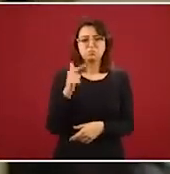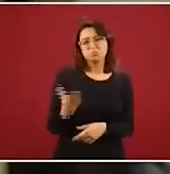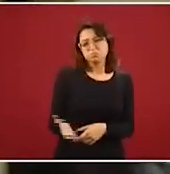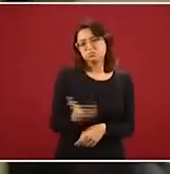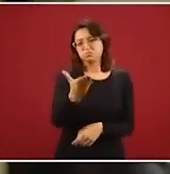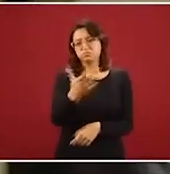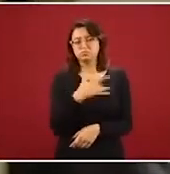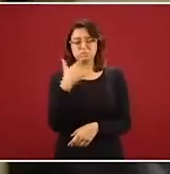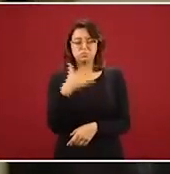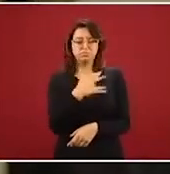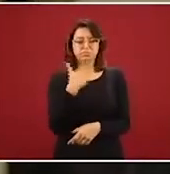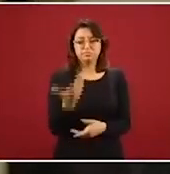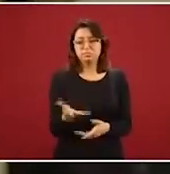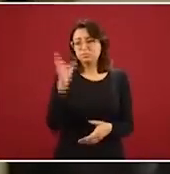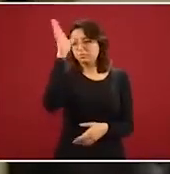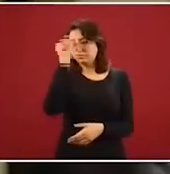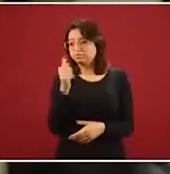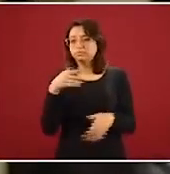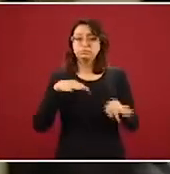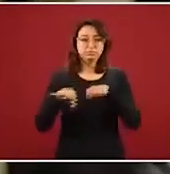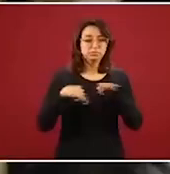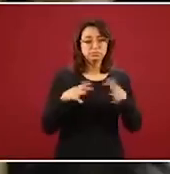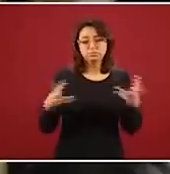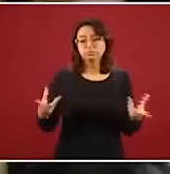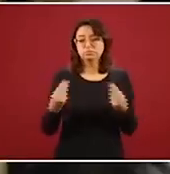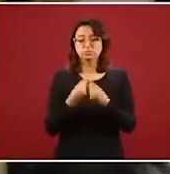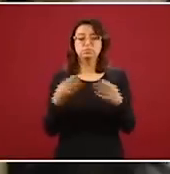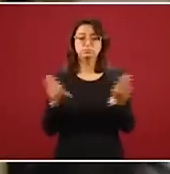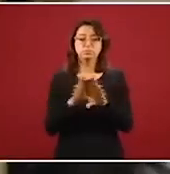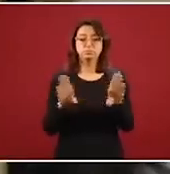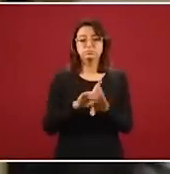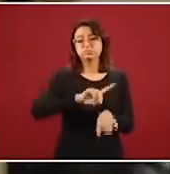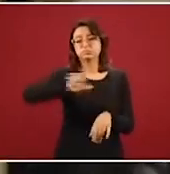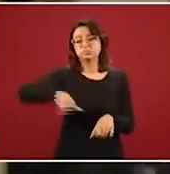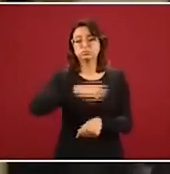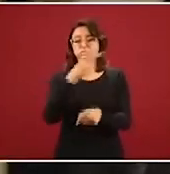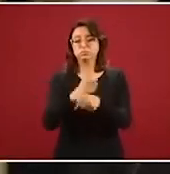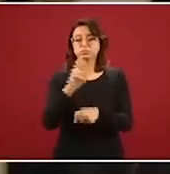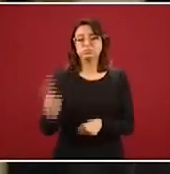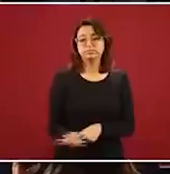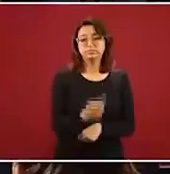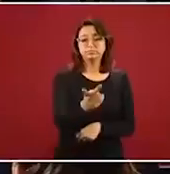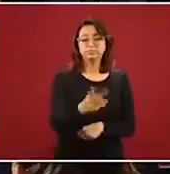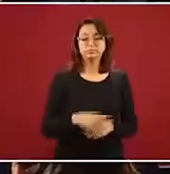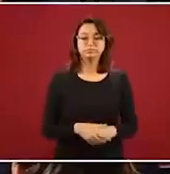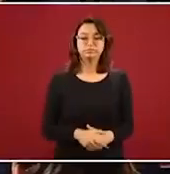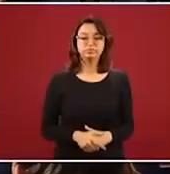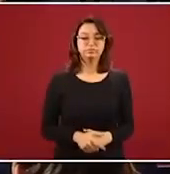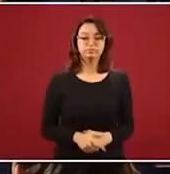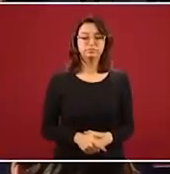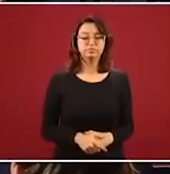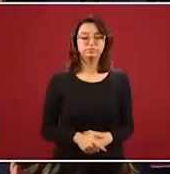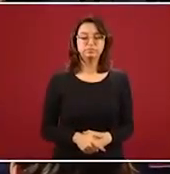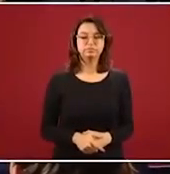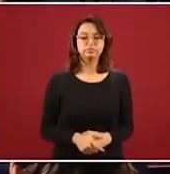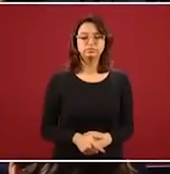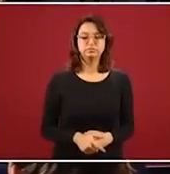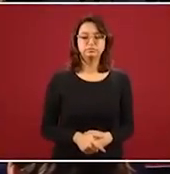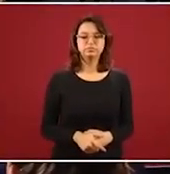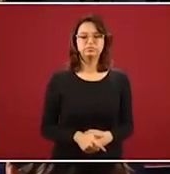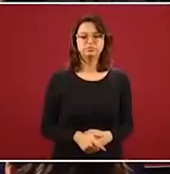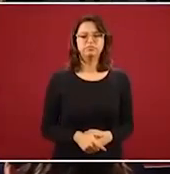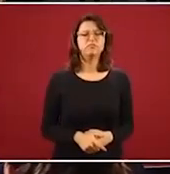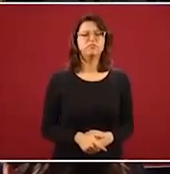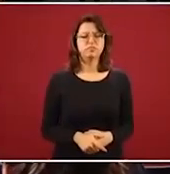un tipo de convenio de trabajo al respecto. Y en un instante una segunda pregunta, si me lo permite. Sí, se están haciendo